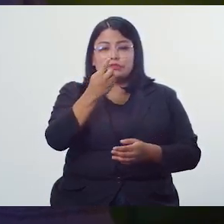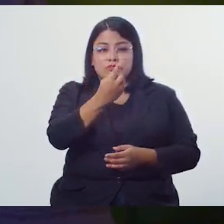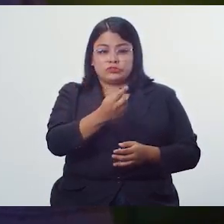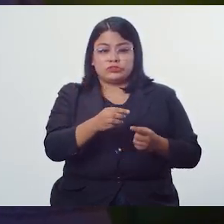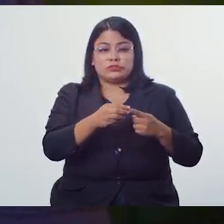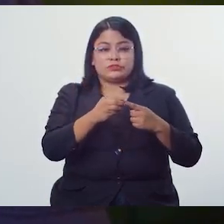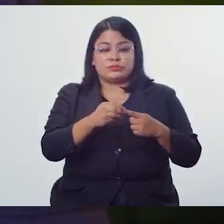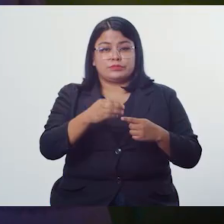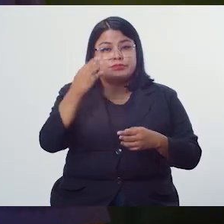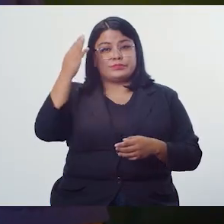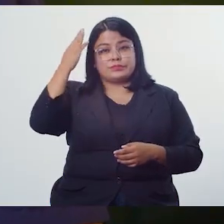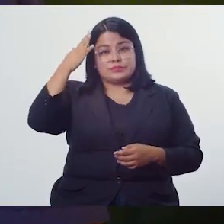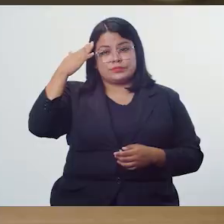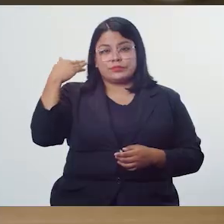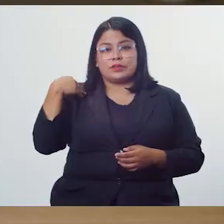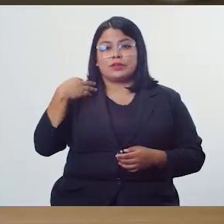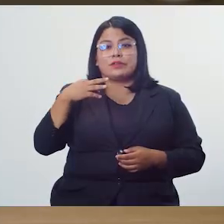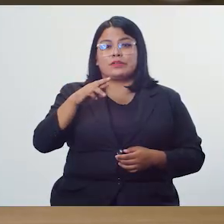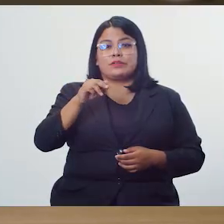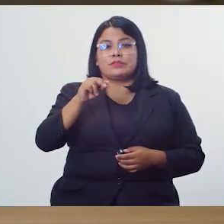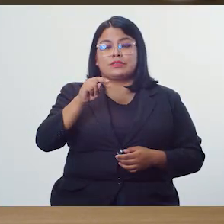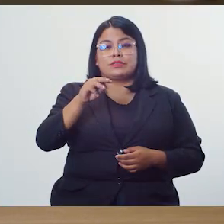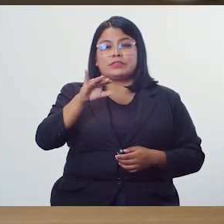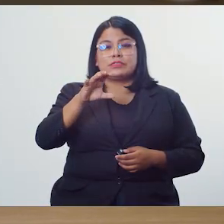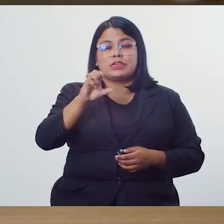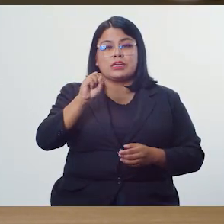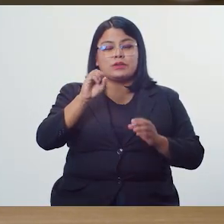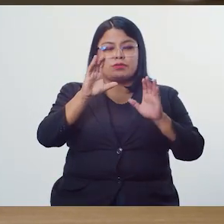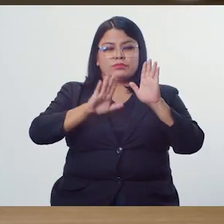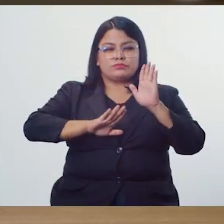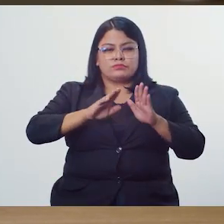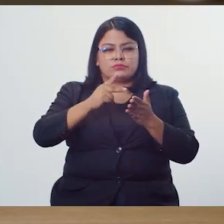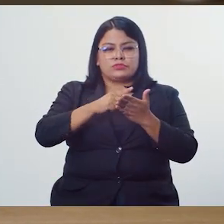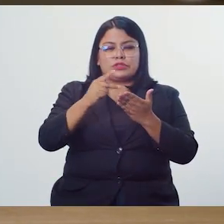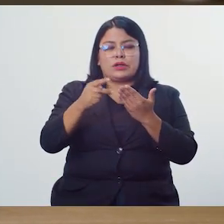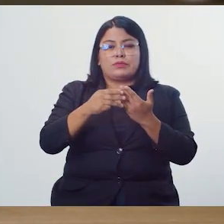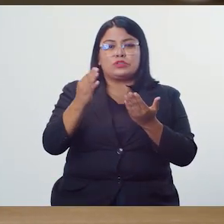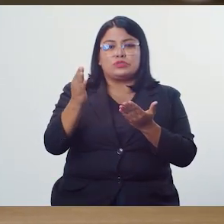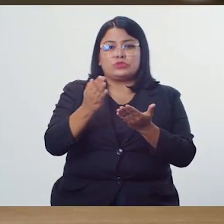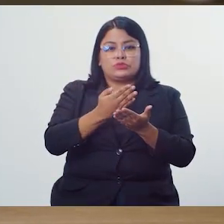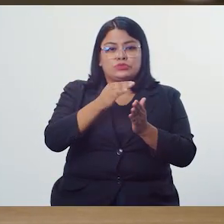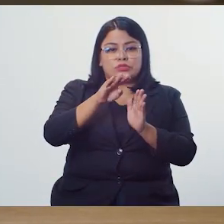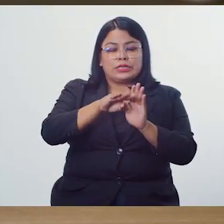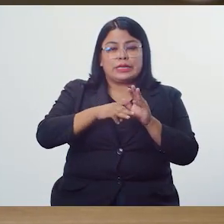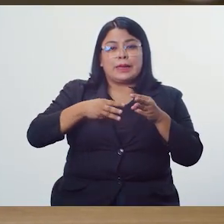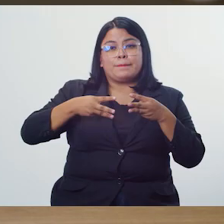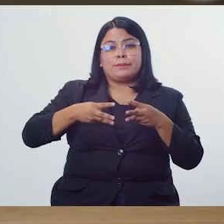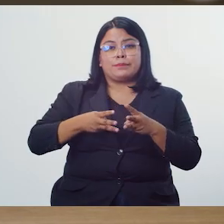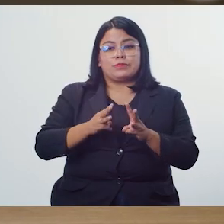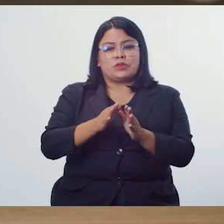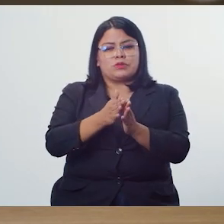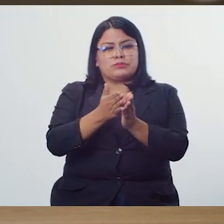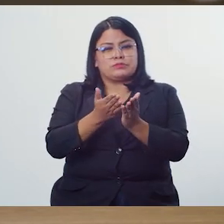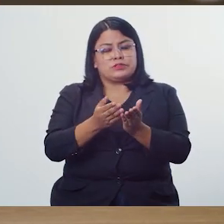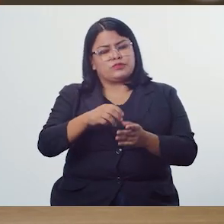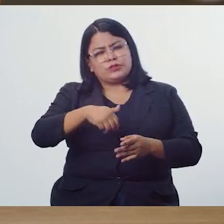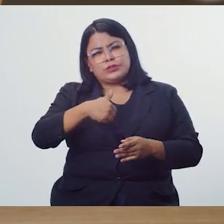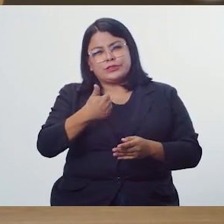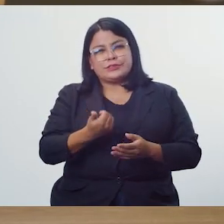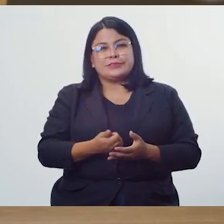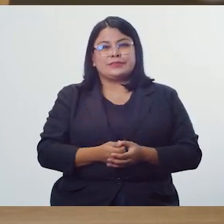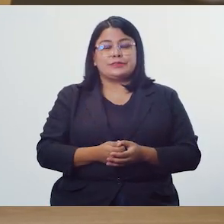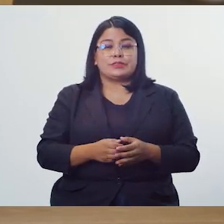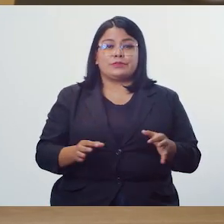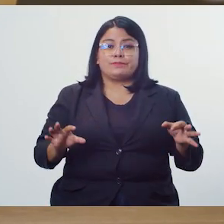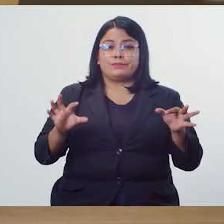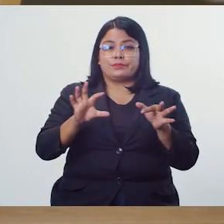especialista Francisca Alfaro, quien ha participado de la elaboración de programas de estudio, guías metodológicas, libros de texto y otros,